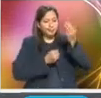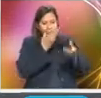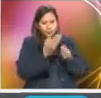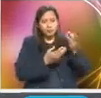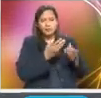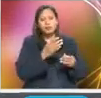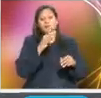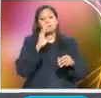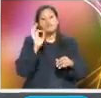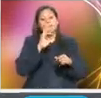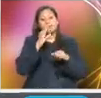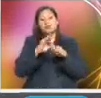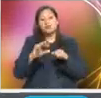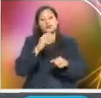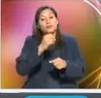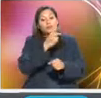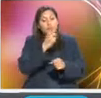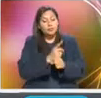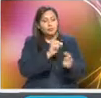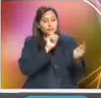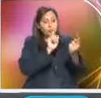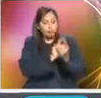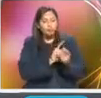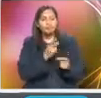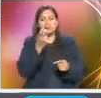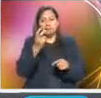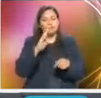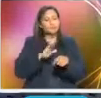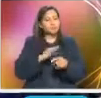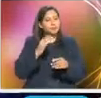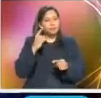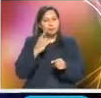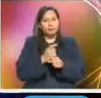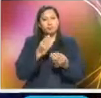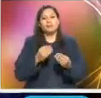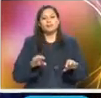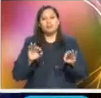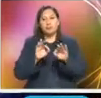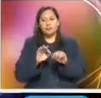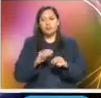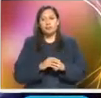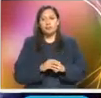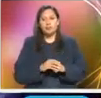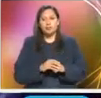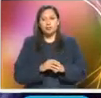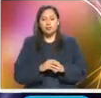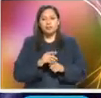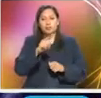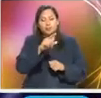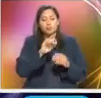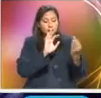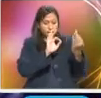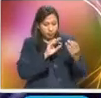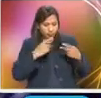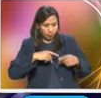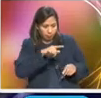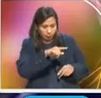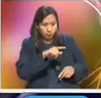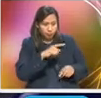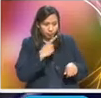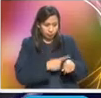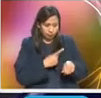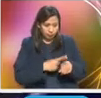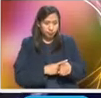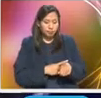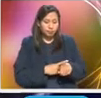última oportunidad que tengan para hacerlo. Esa formación creo que es la más importante. Aprovechar cuando estás delante de la persona